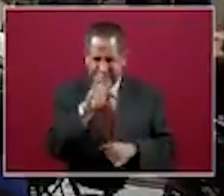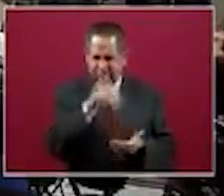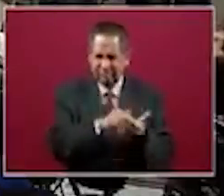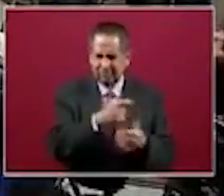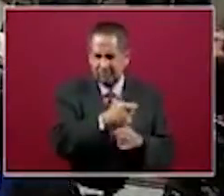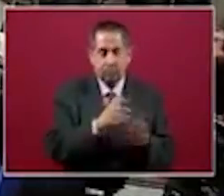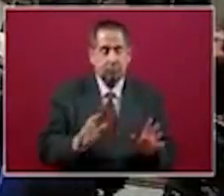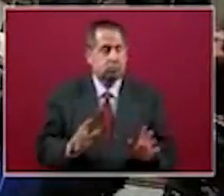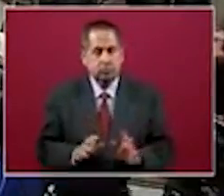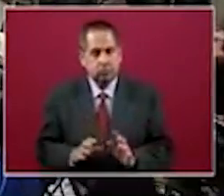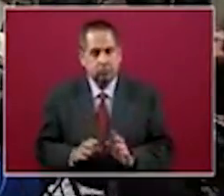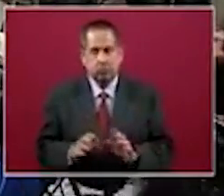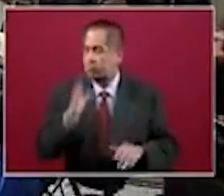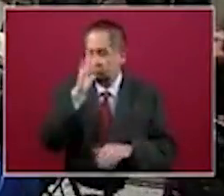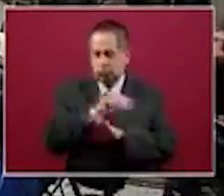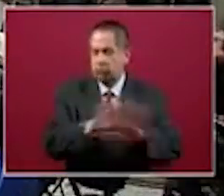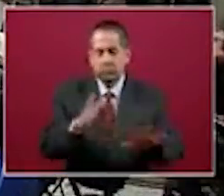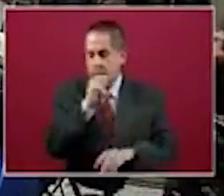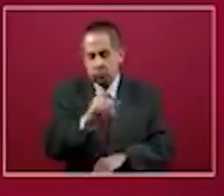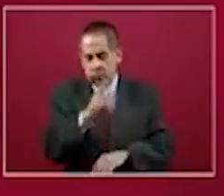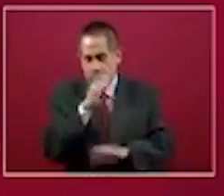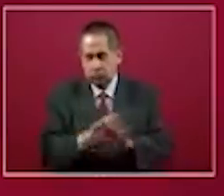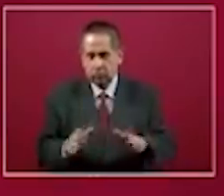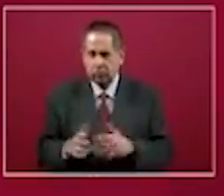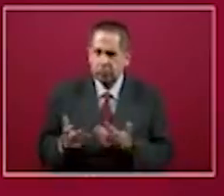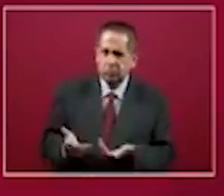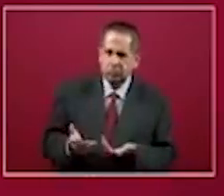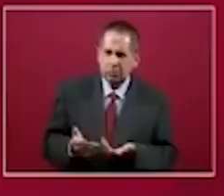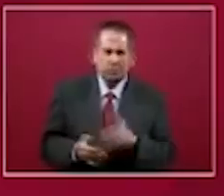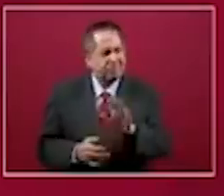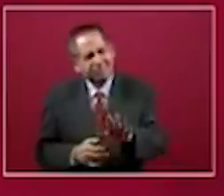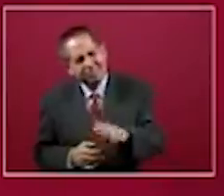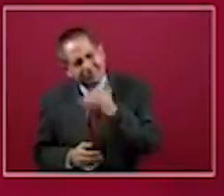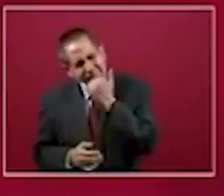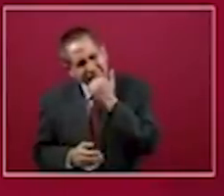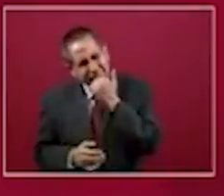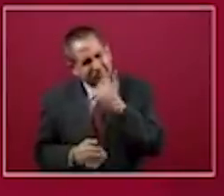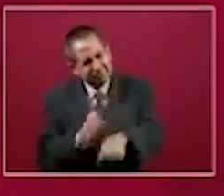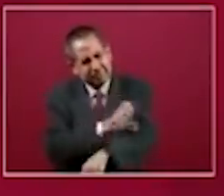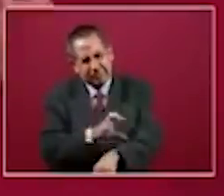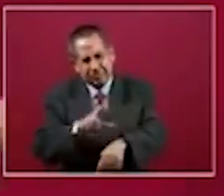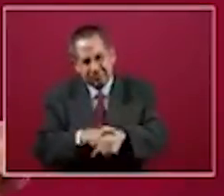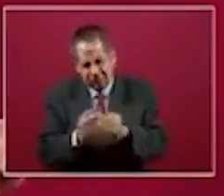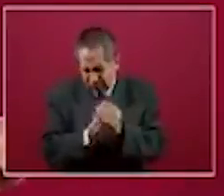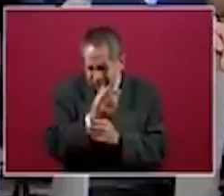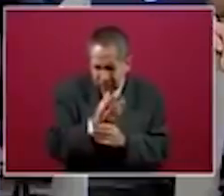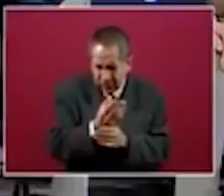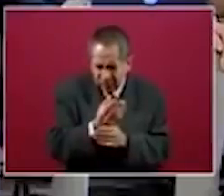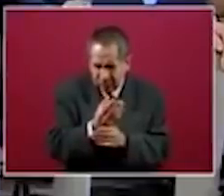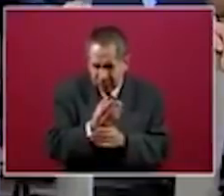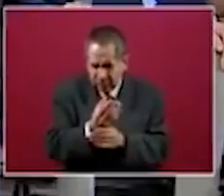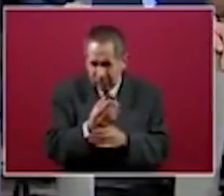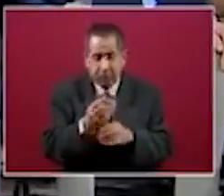que estaba recibiendo. Ah, no. Nadie puede. Entonces pero, se estaría. Pero el coordinador nuevo.